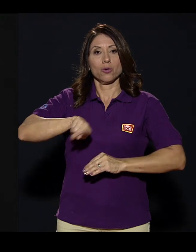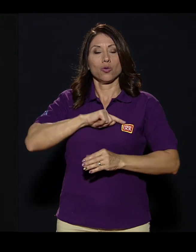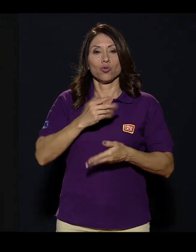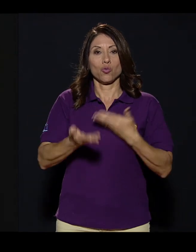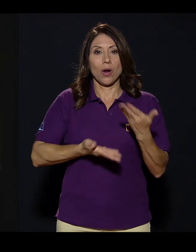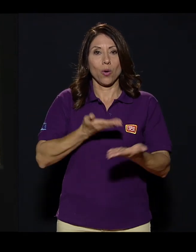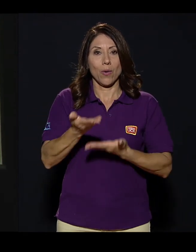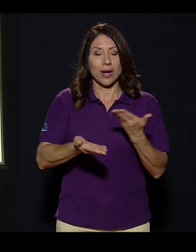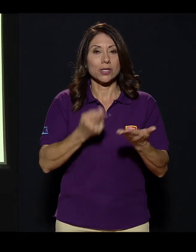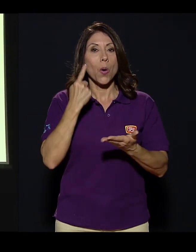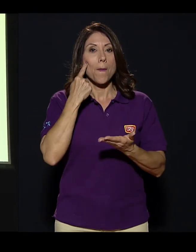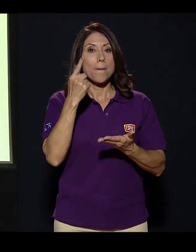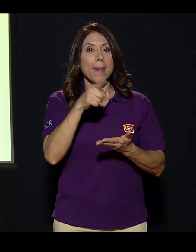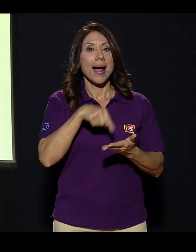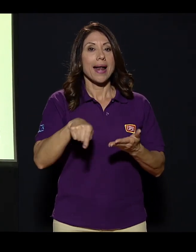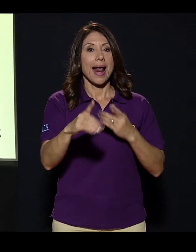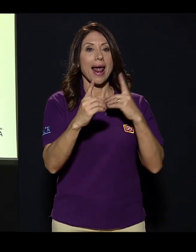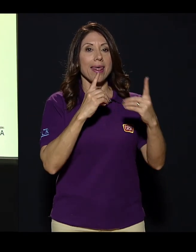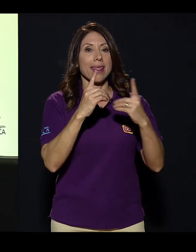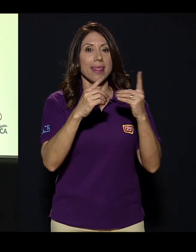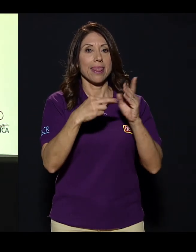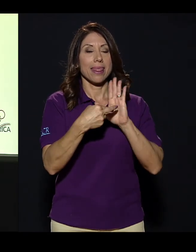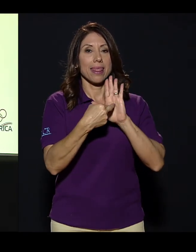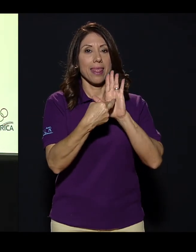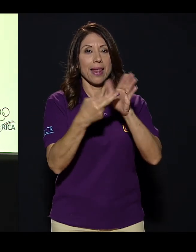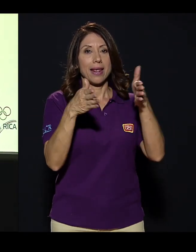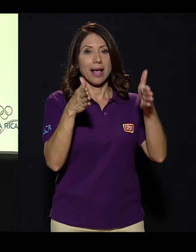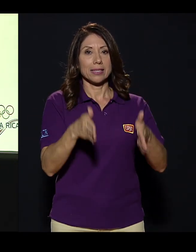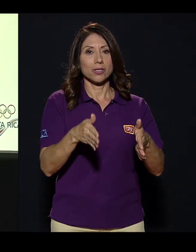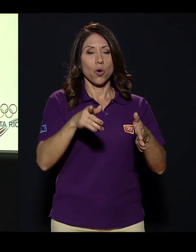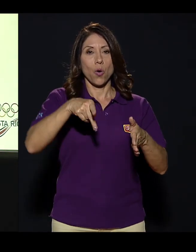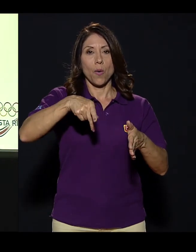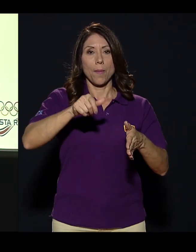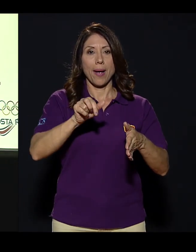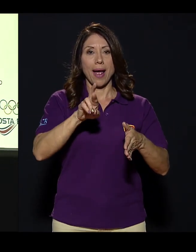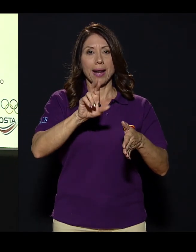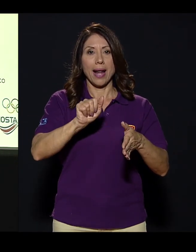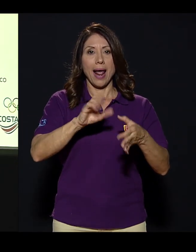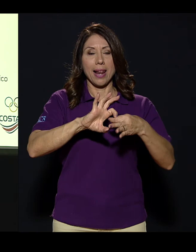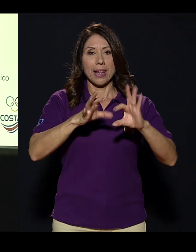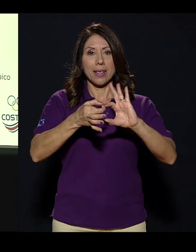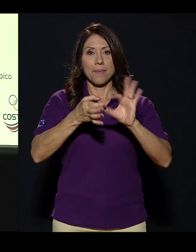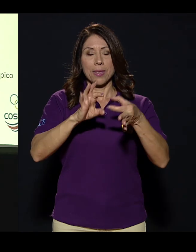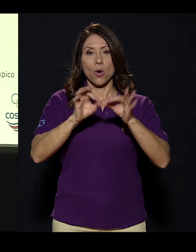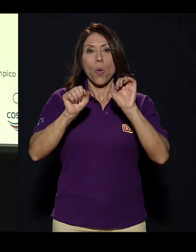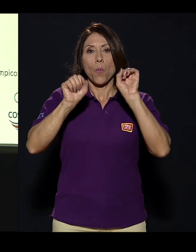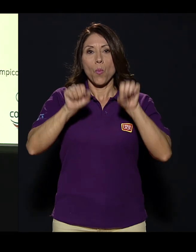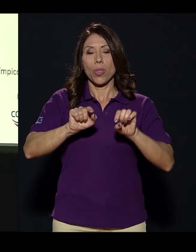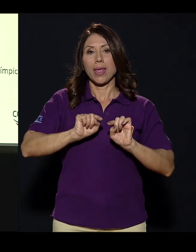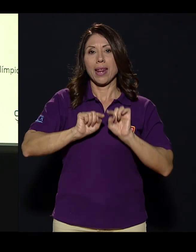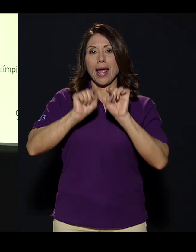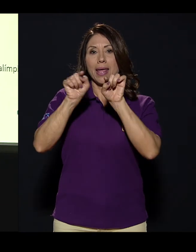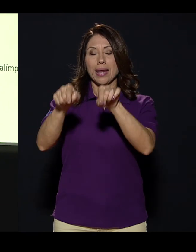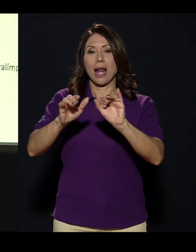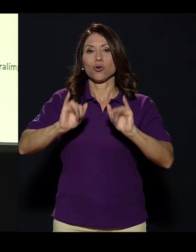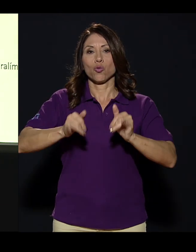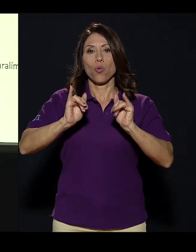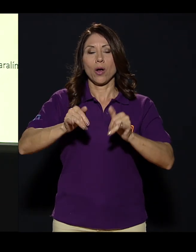Juegos Panamericanos de Toronto. Ese fue el primer contacto que tuve con el